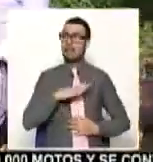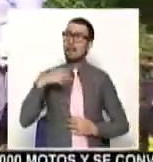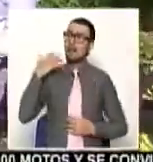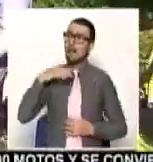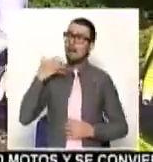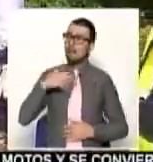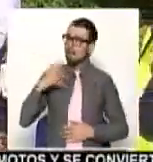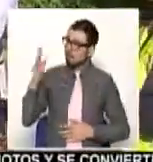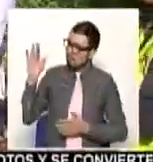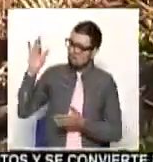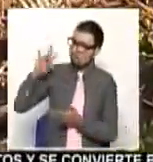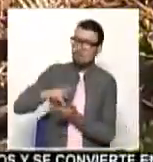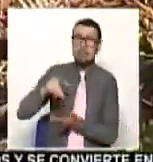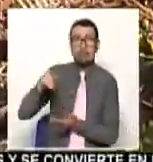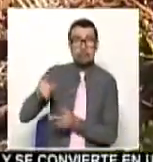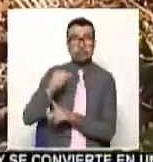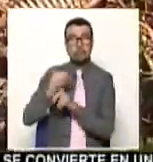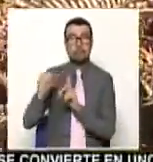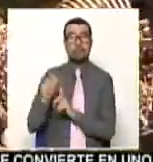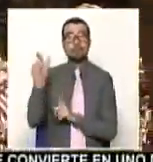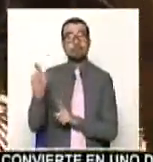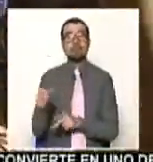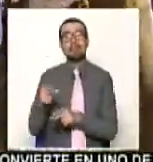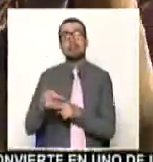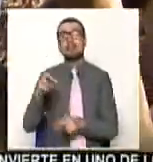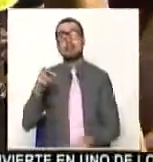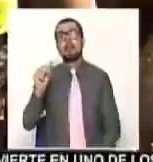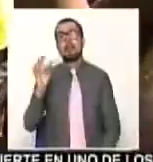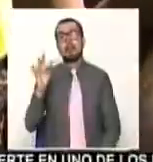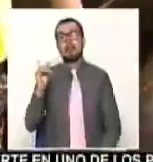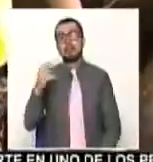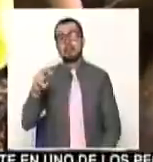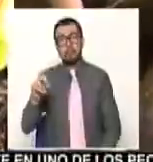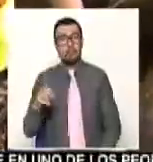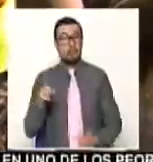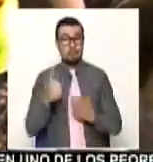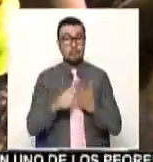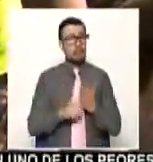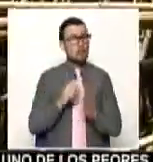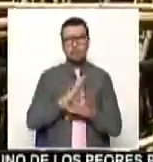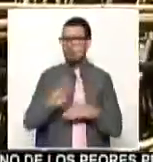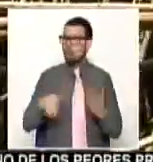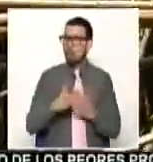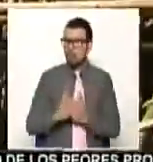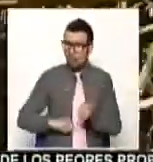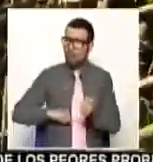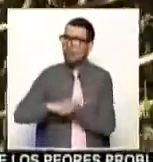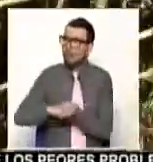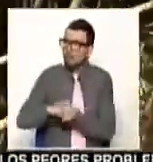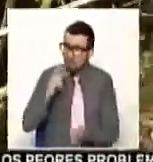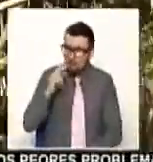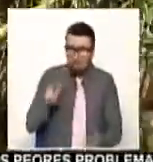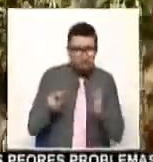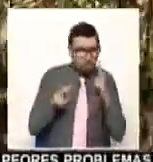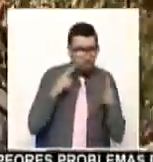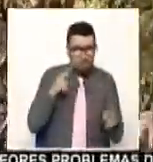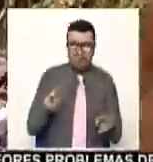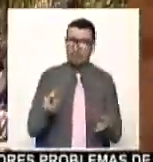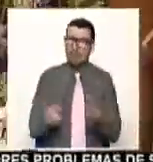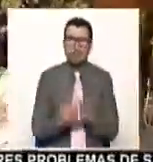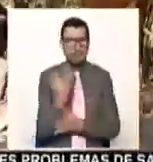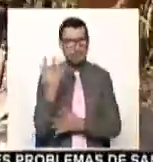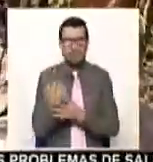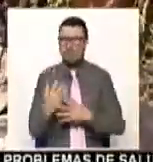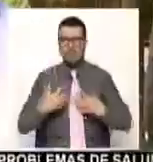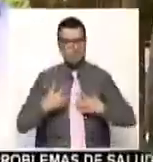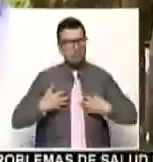en cabeza del asesor social Juan Carlos Patiño con el programa Todos Ponemos puso al descubierto el daño a la flora y fauna en la comuna 3